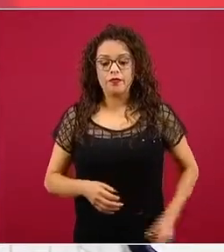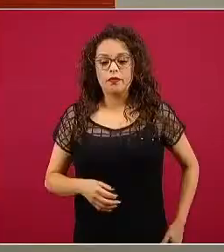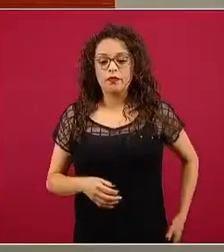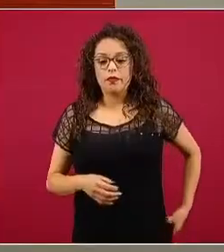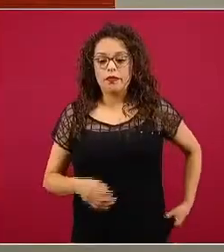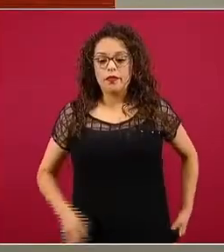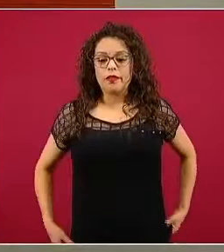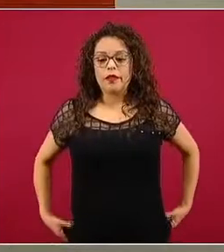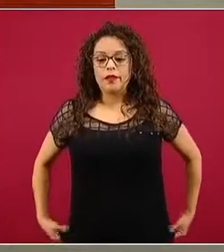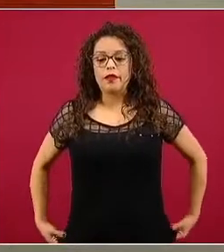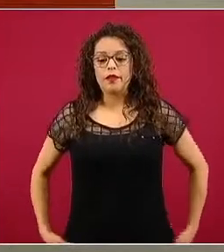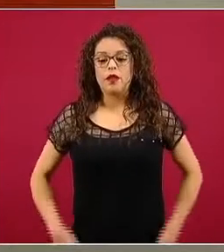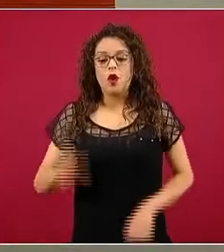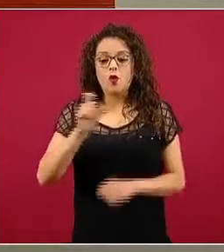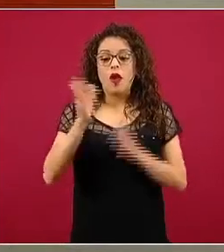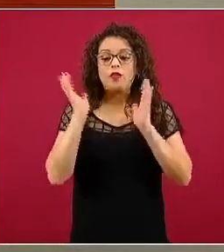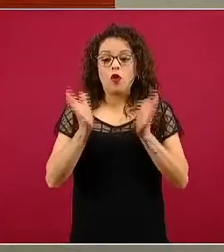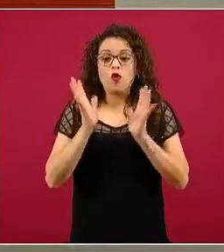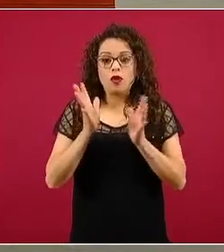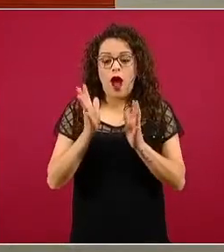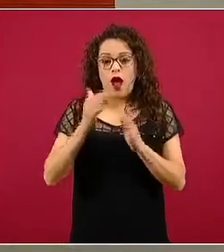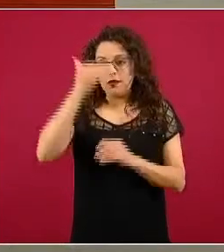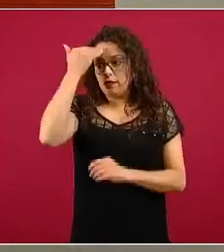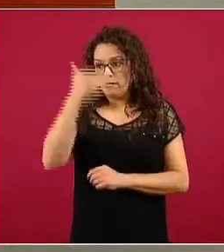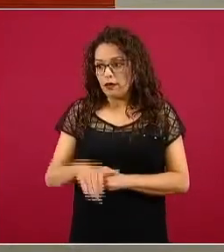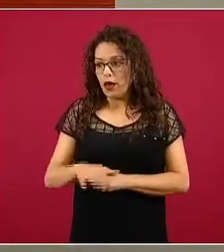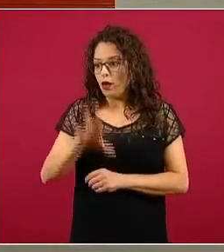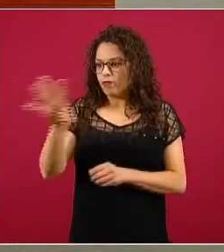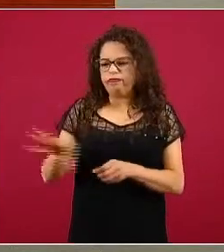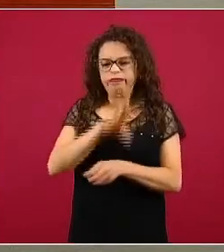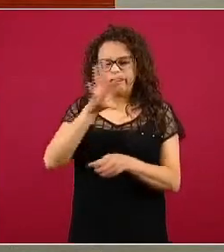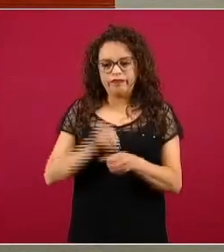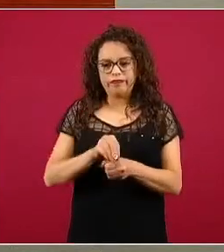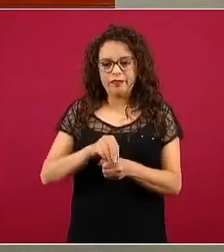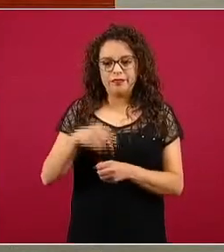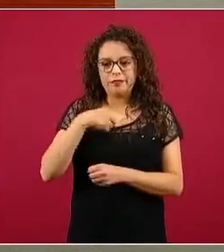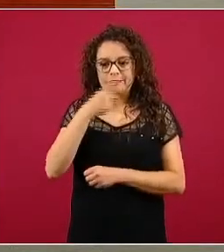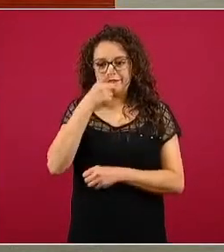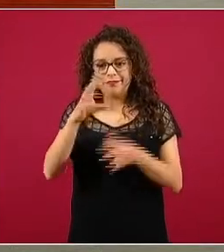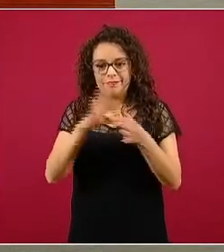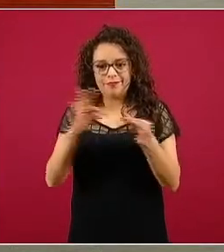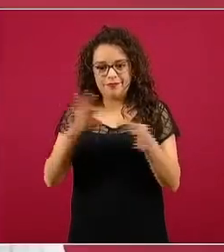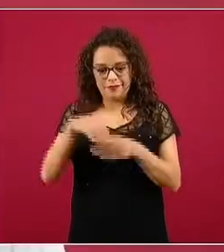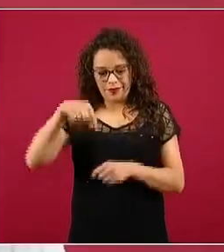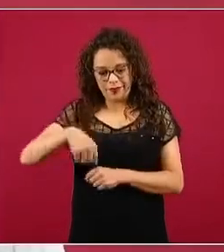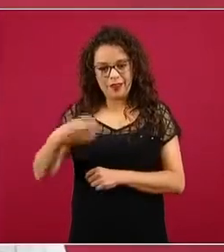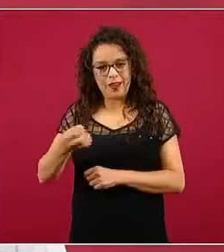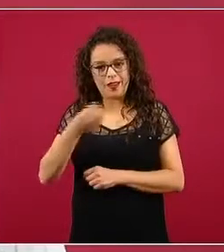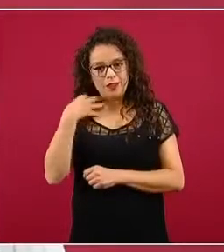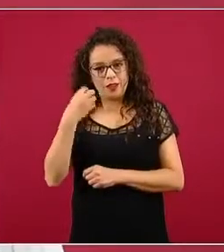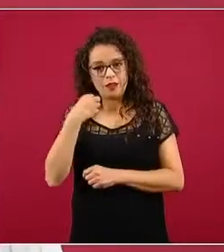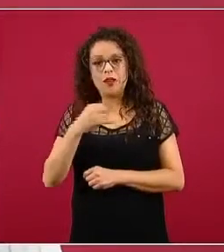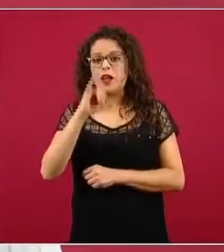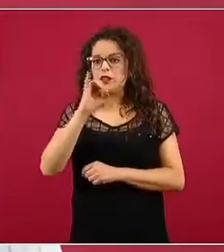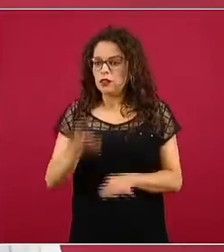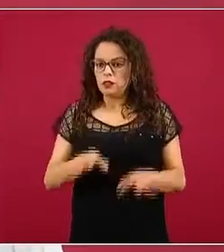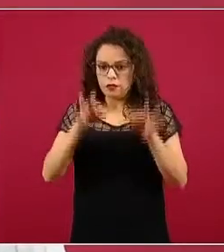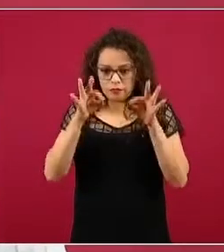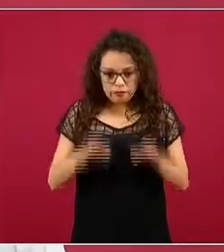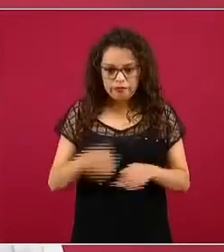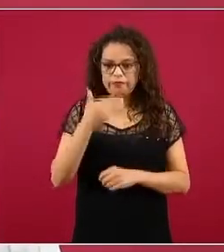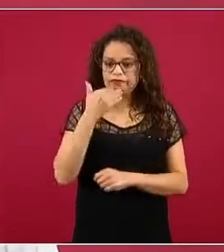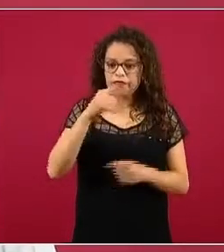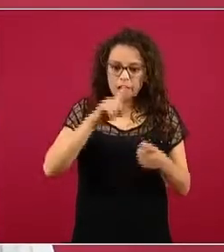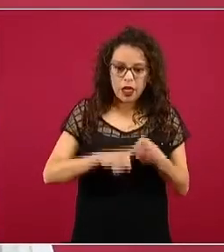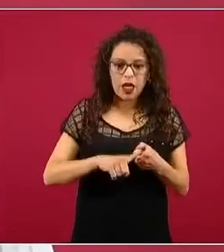vez demostrada, todo lo que hemos estado comentando durante estas noches, queda demostrada su eficacia,